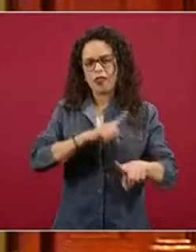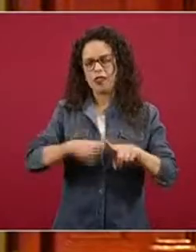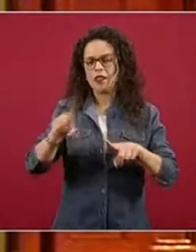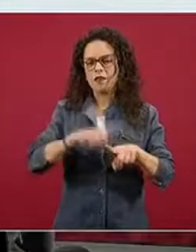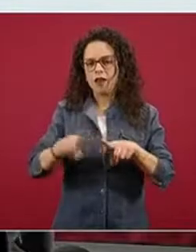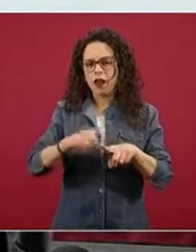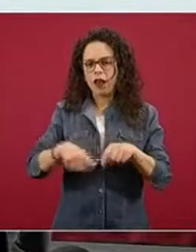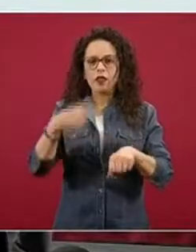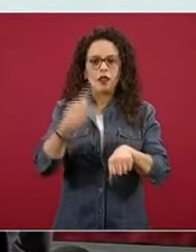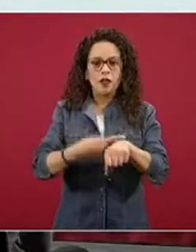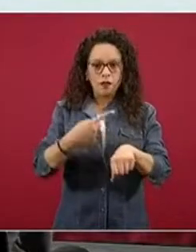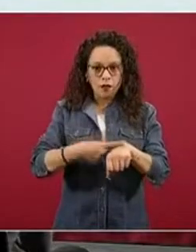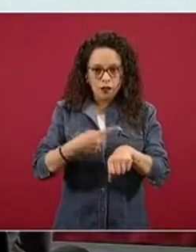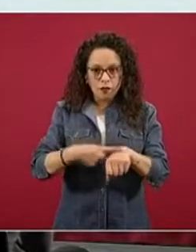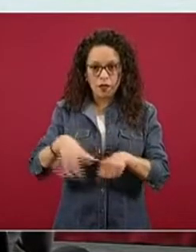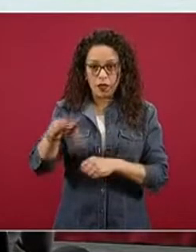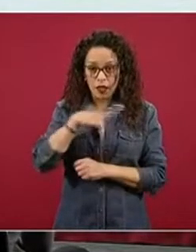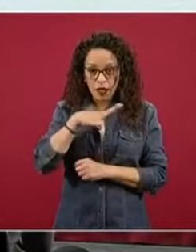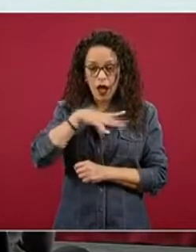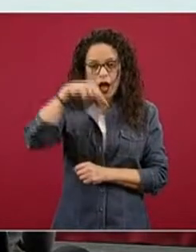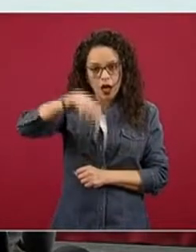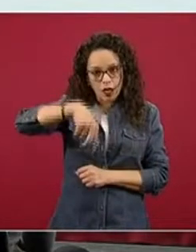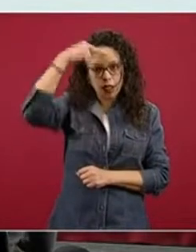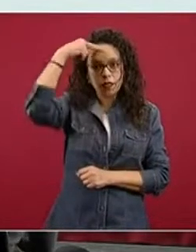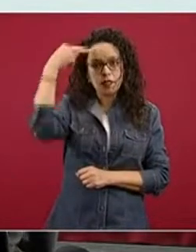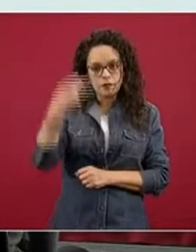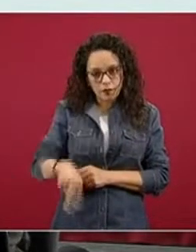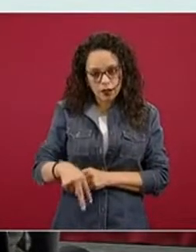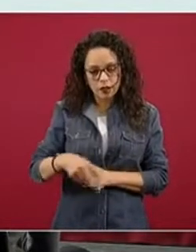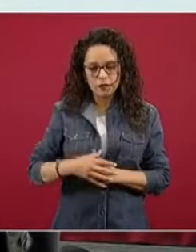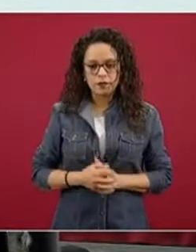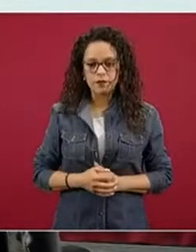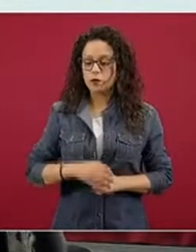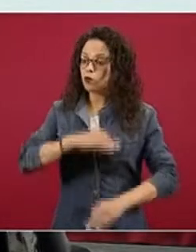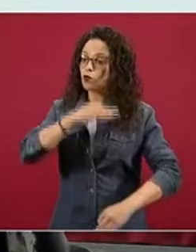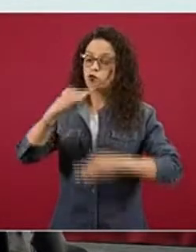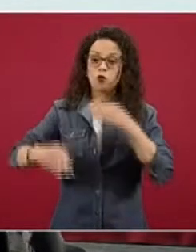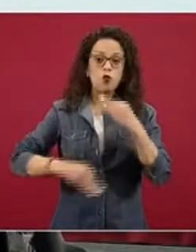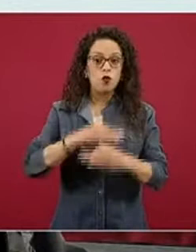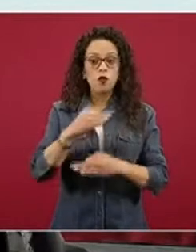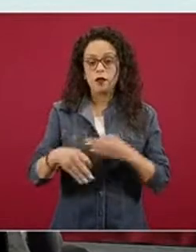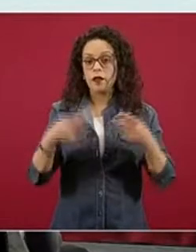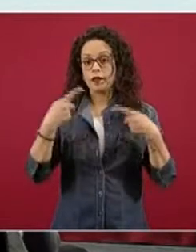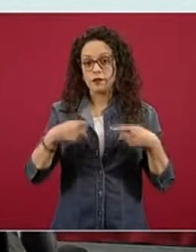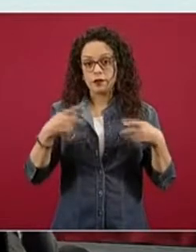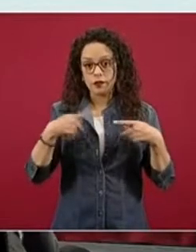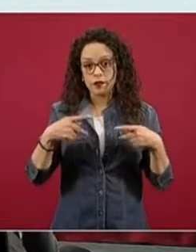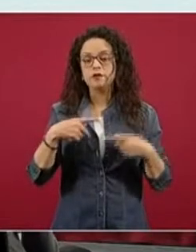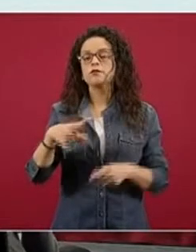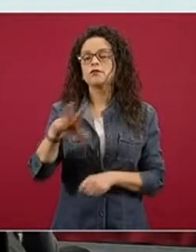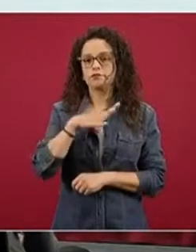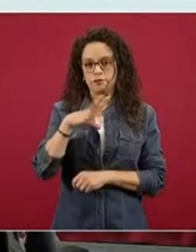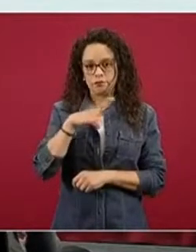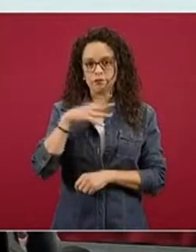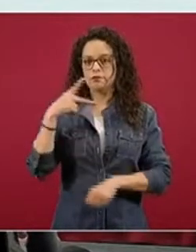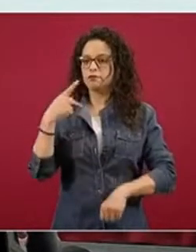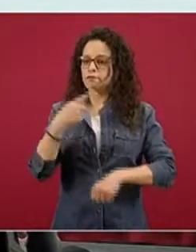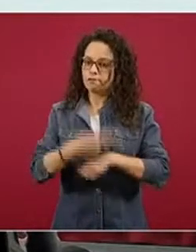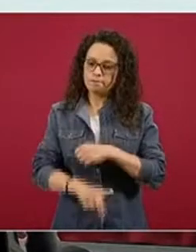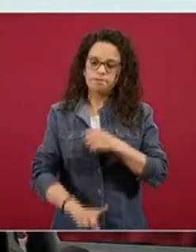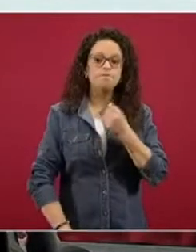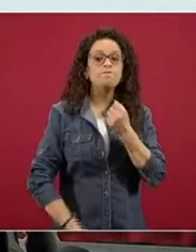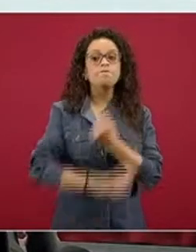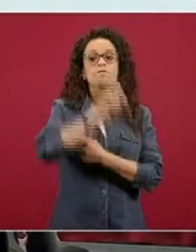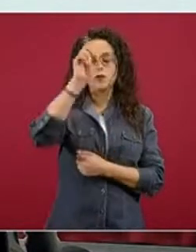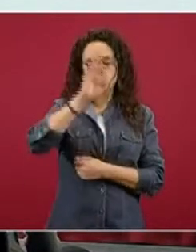conferencias existen en México, y todos los mexicanos estamos en riesgo si no tenemos las medidas preventivas